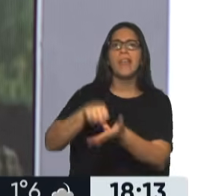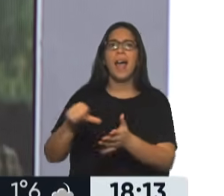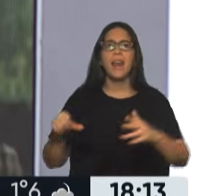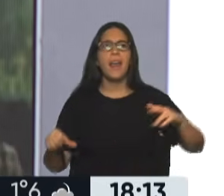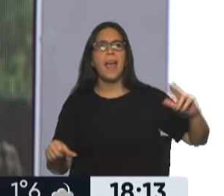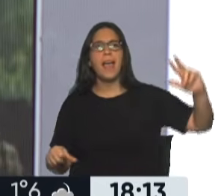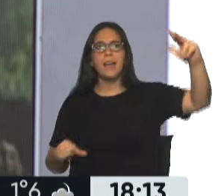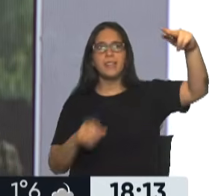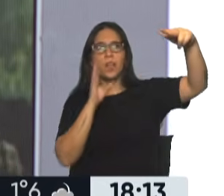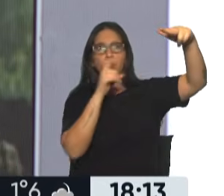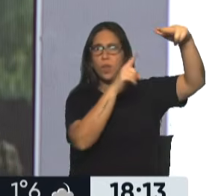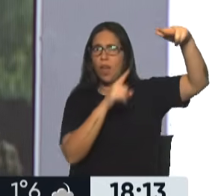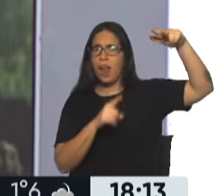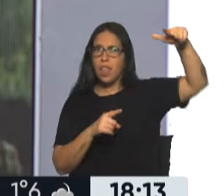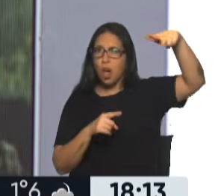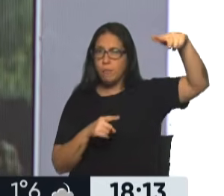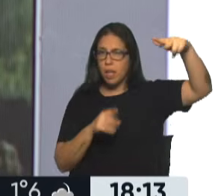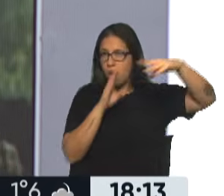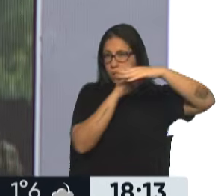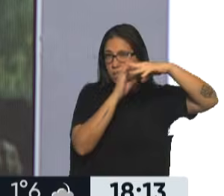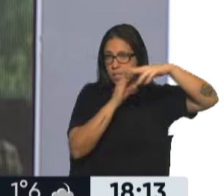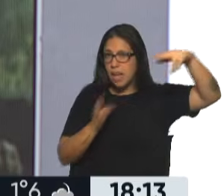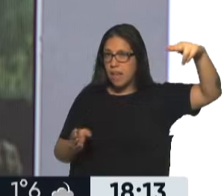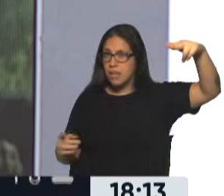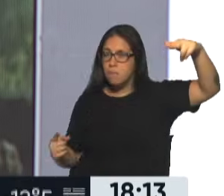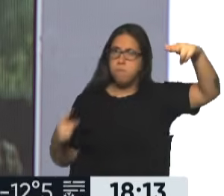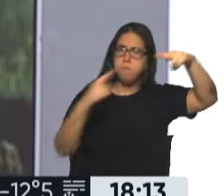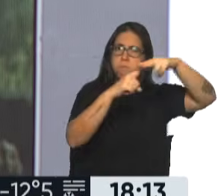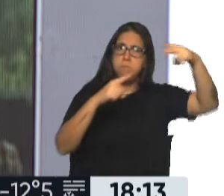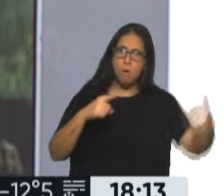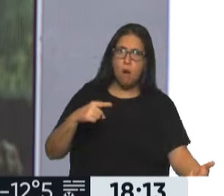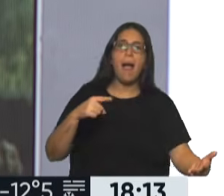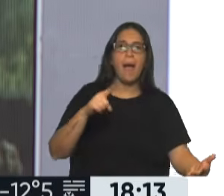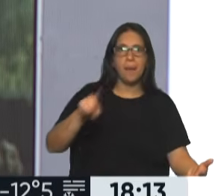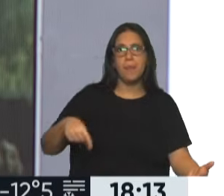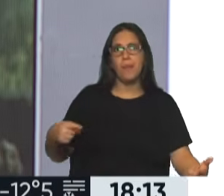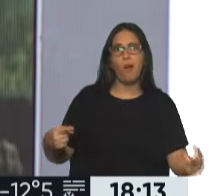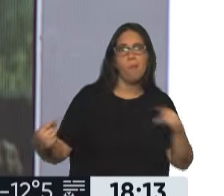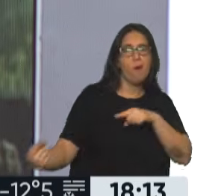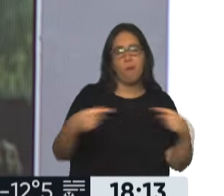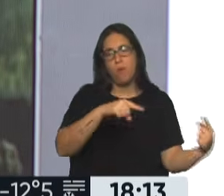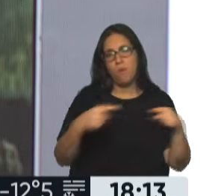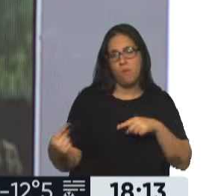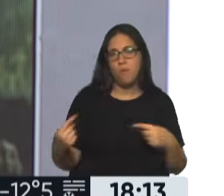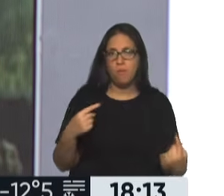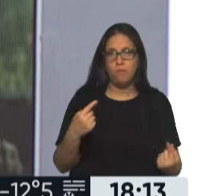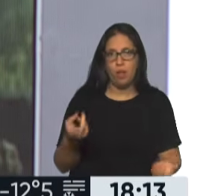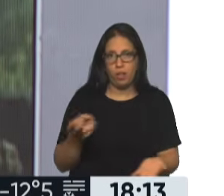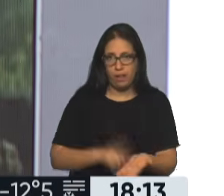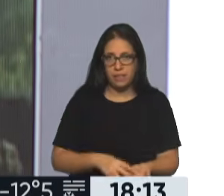helicóptero militar, allí fueron los últimos ataques iraníes justamente hacia puntos